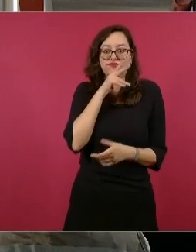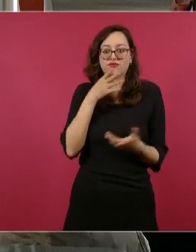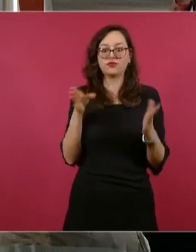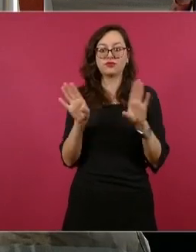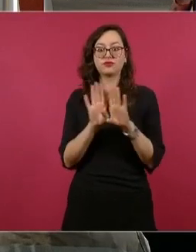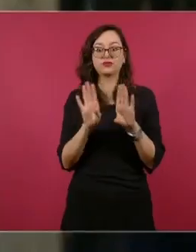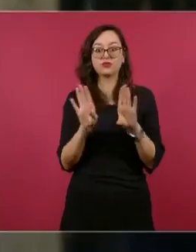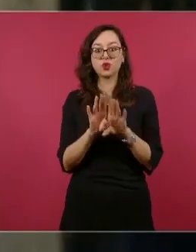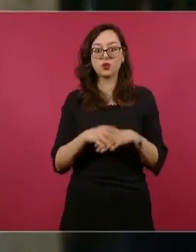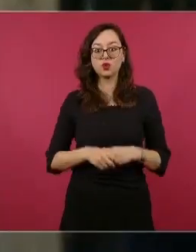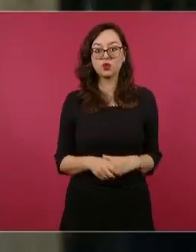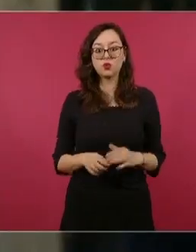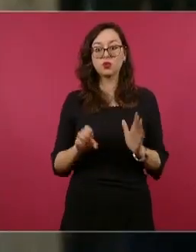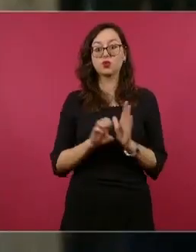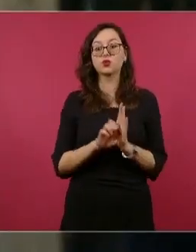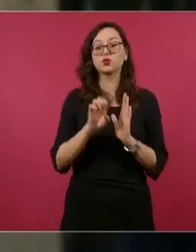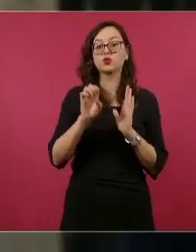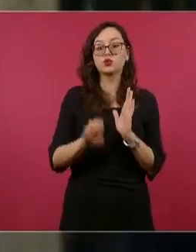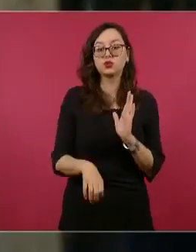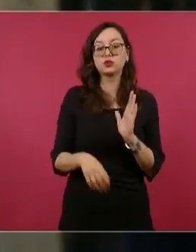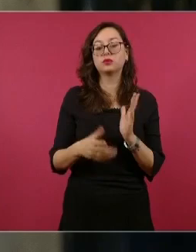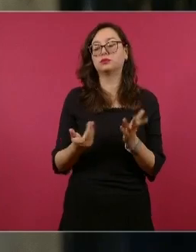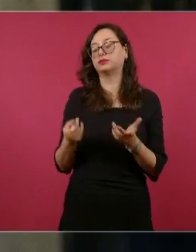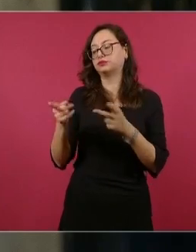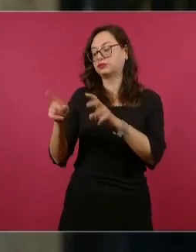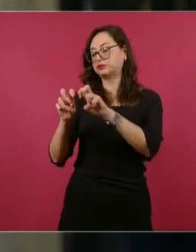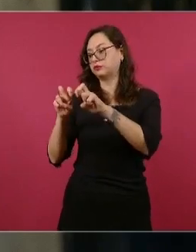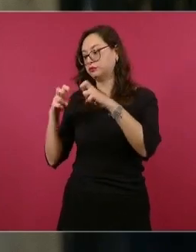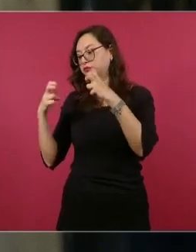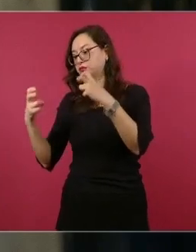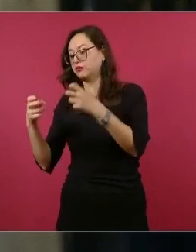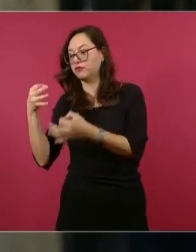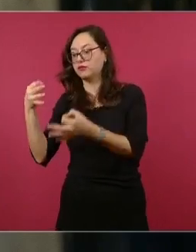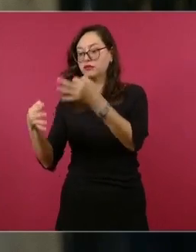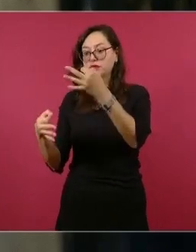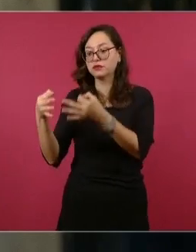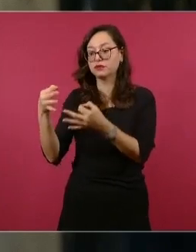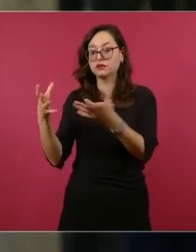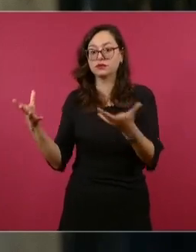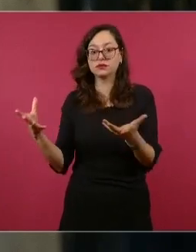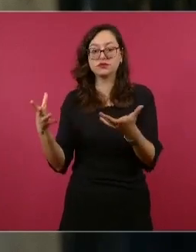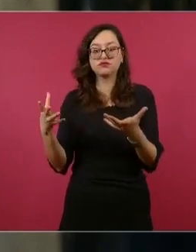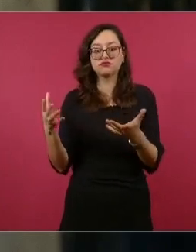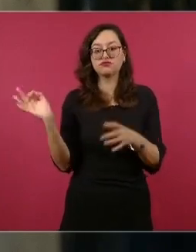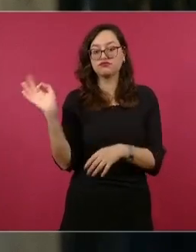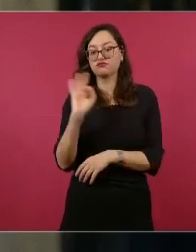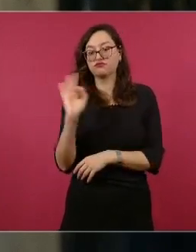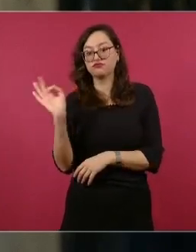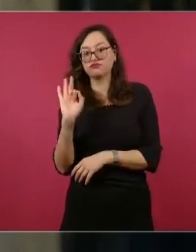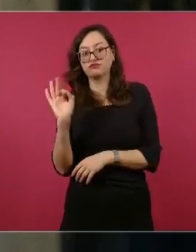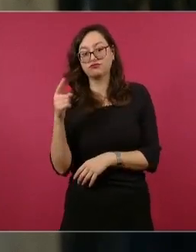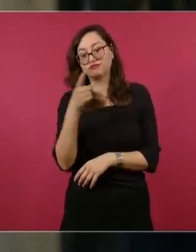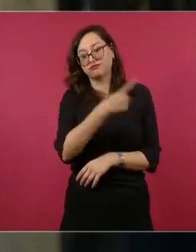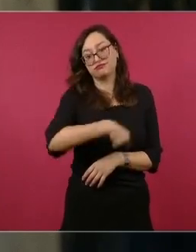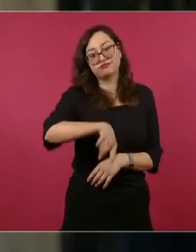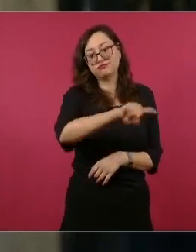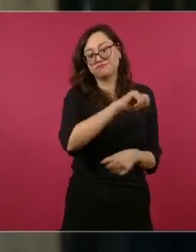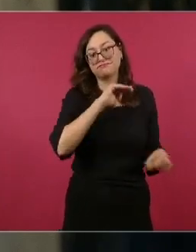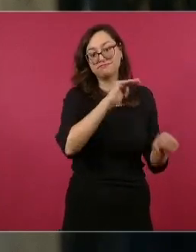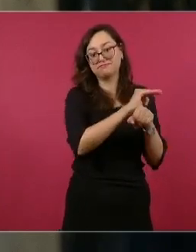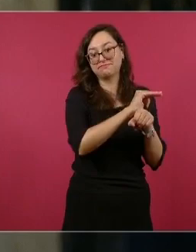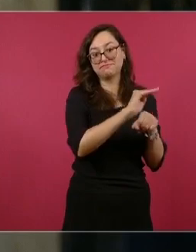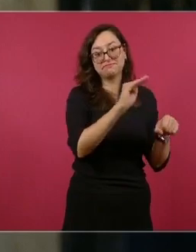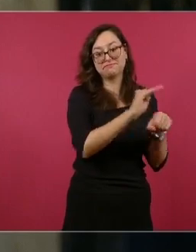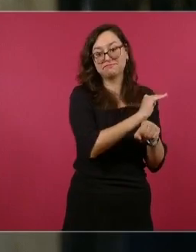por ejemplo, en el Poder Judicial, muestran esta preocupación en torno a que pudieran no resultar beneficiados o pudiera ganar